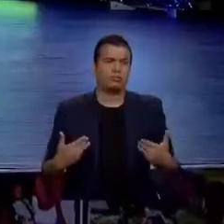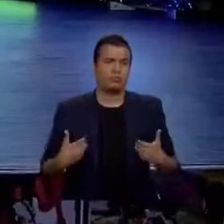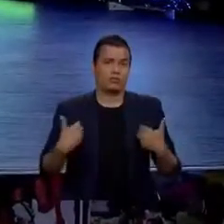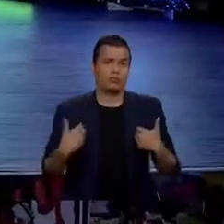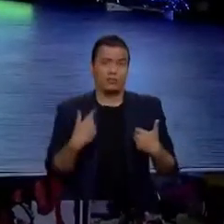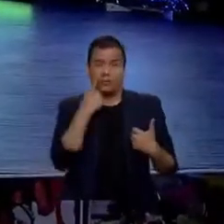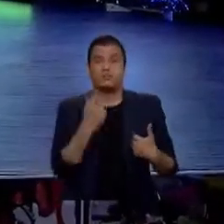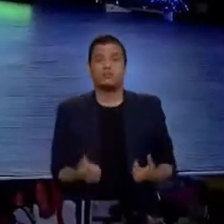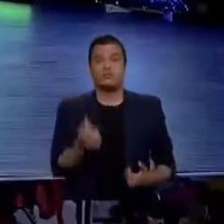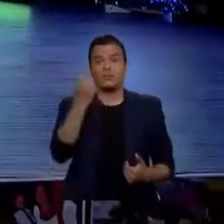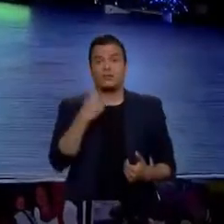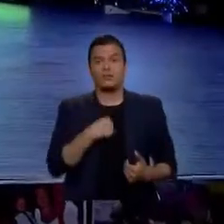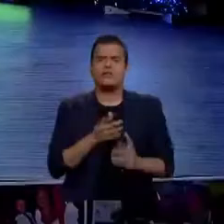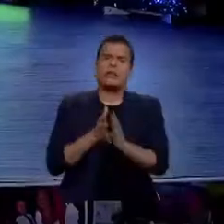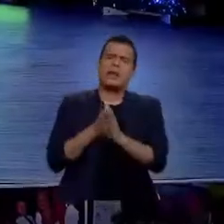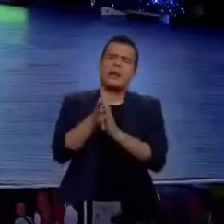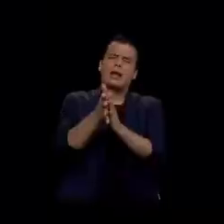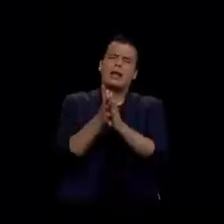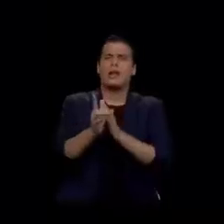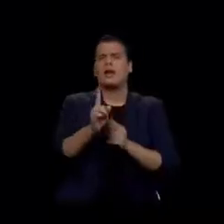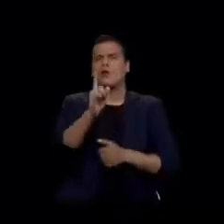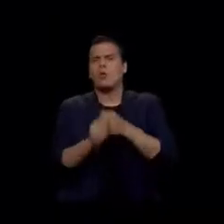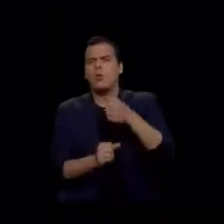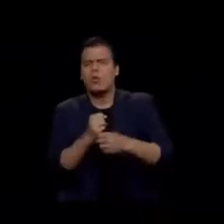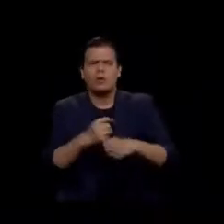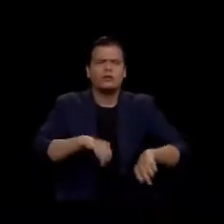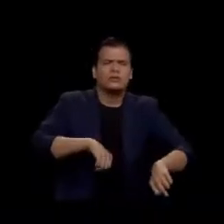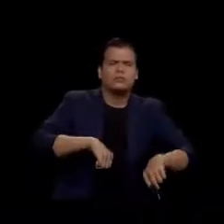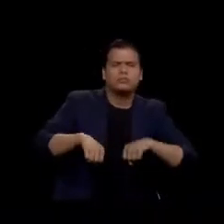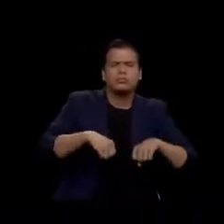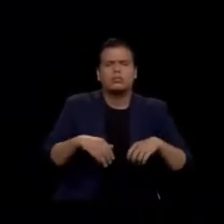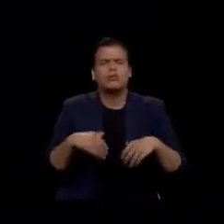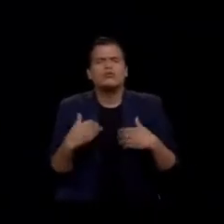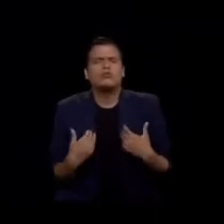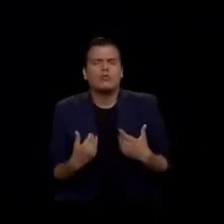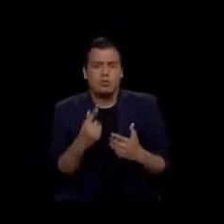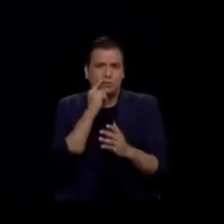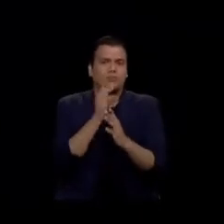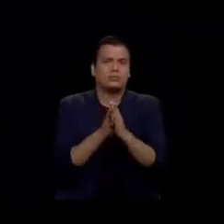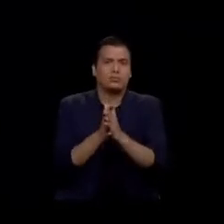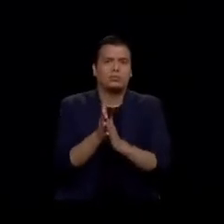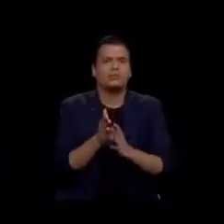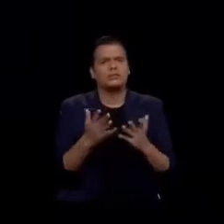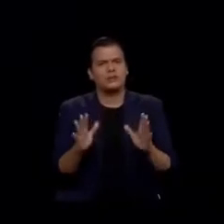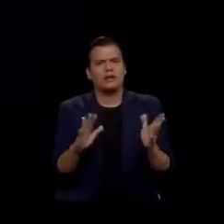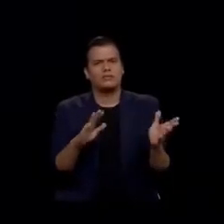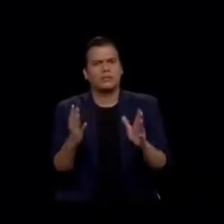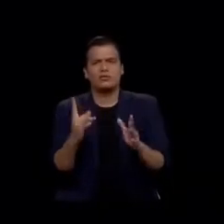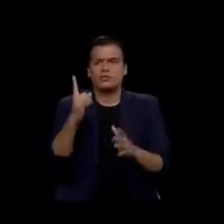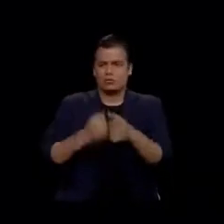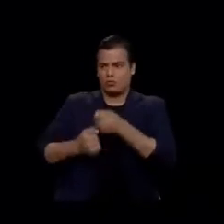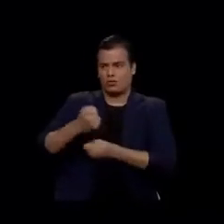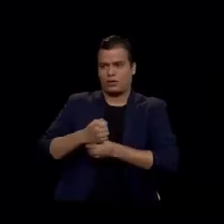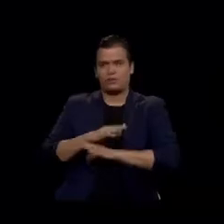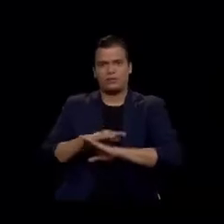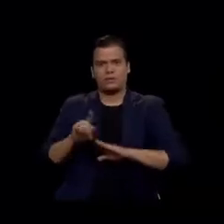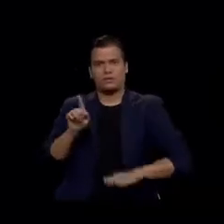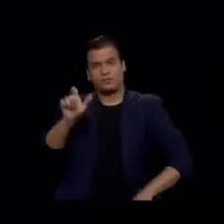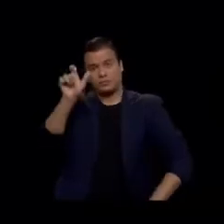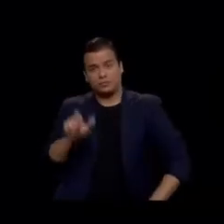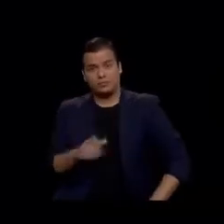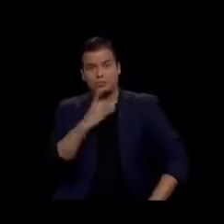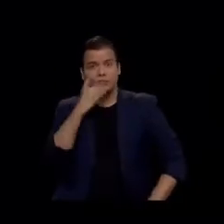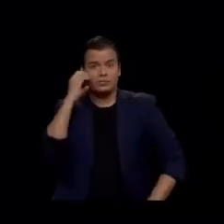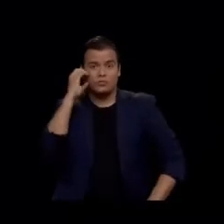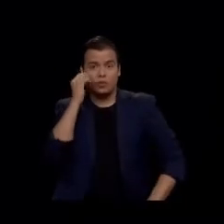Es nuestra primera rendición de cuentas y quiero compartir con ustedes que hace más de un año, cuando el presidente Duque pues nos llamó y me pidió